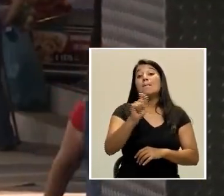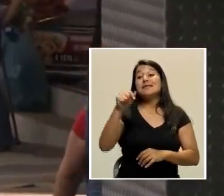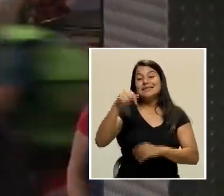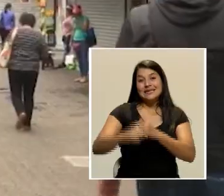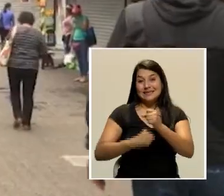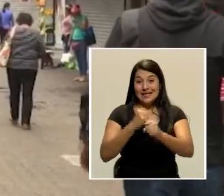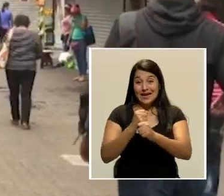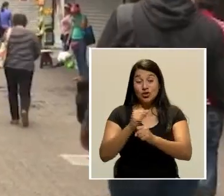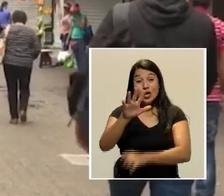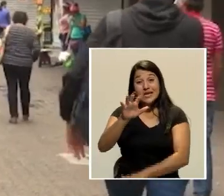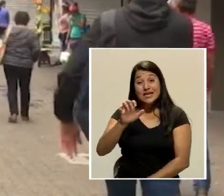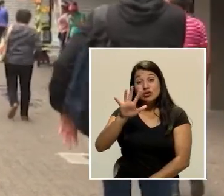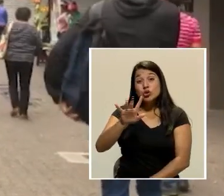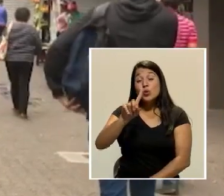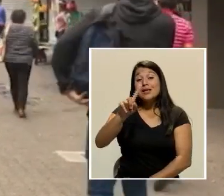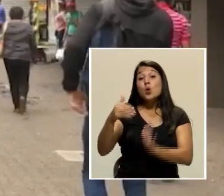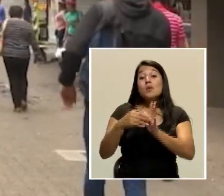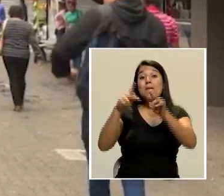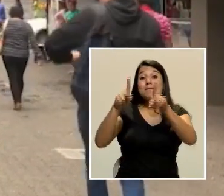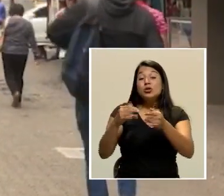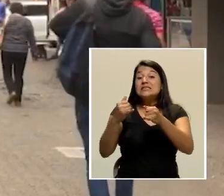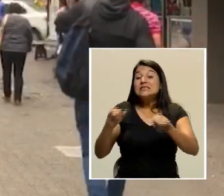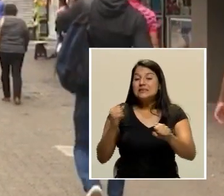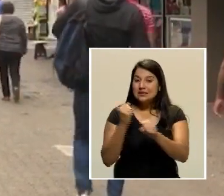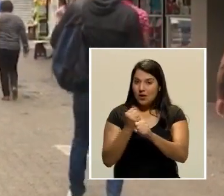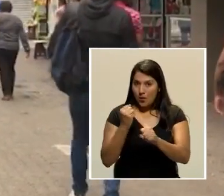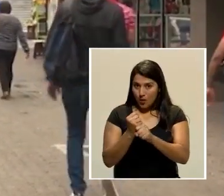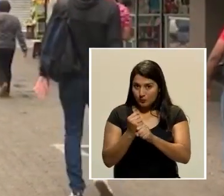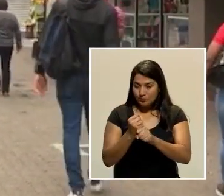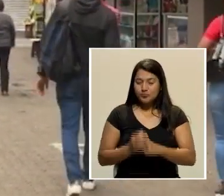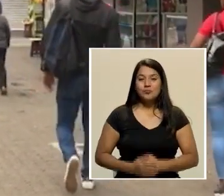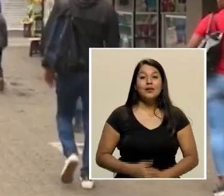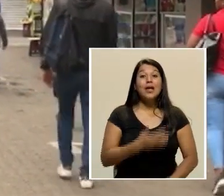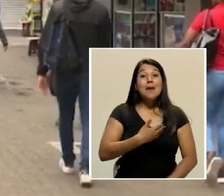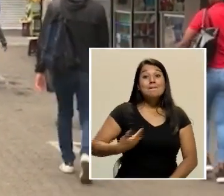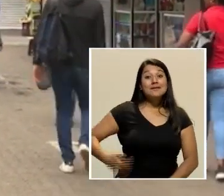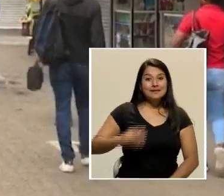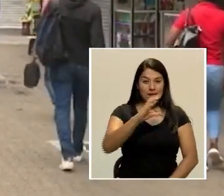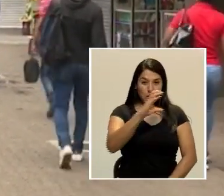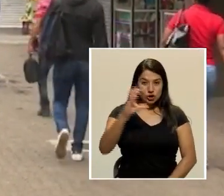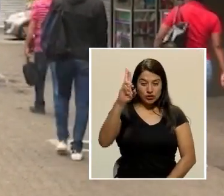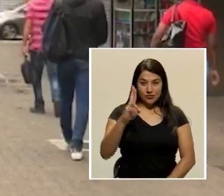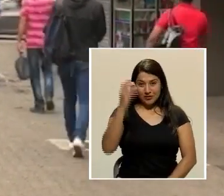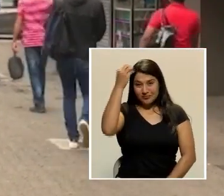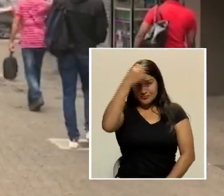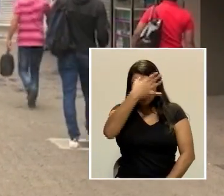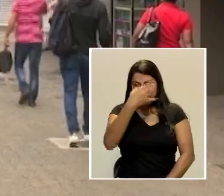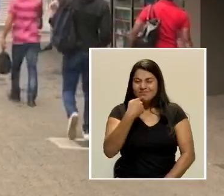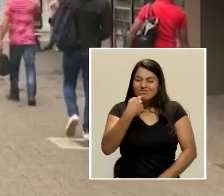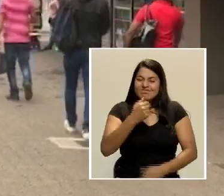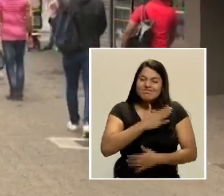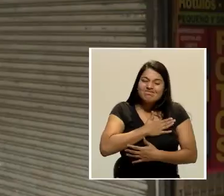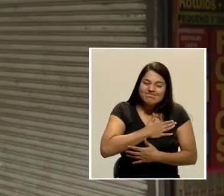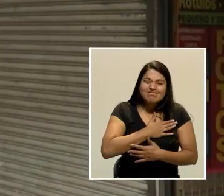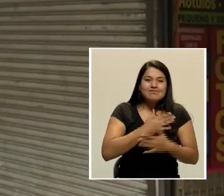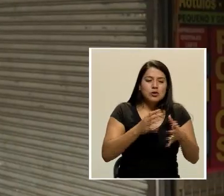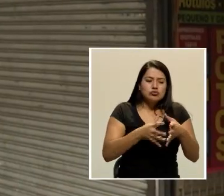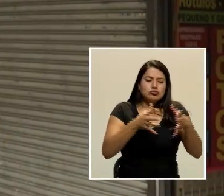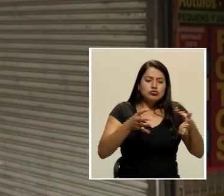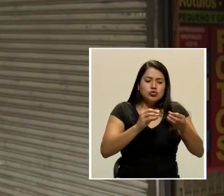el 24%, lo que representa un crecimiento de 12 puntos porcentuales en relación al mismo periodo del año